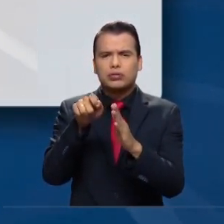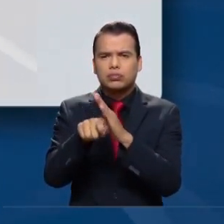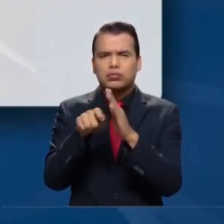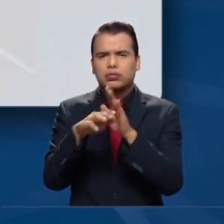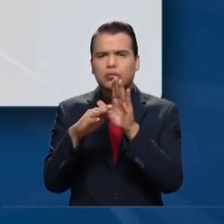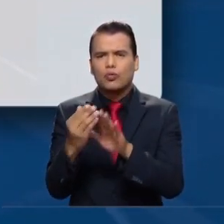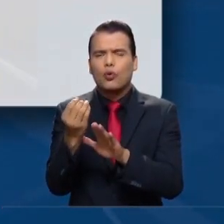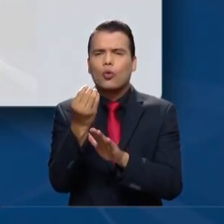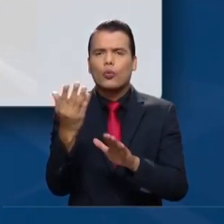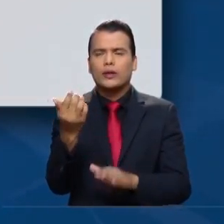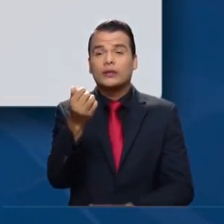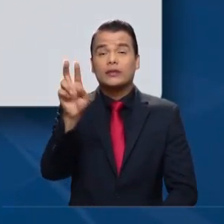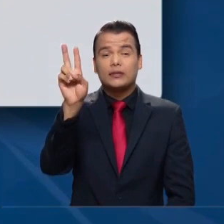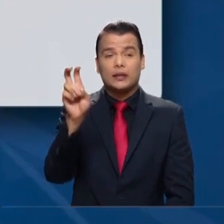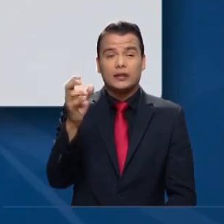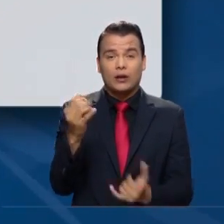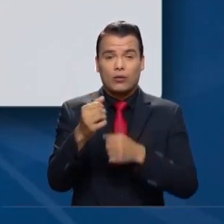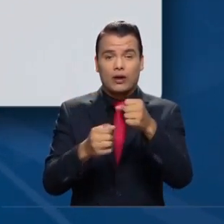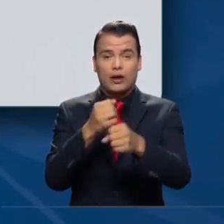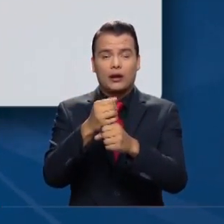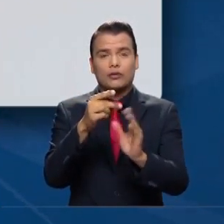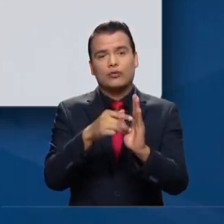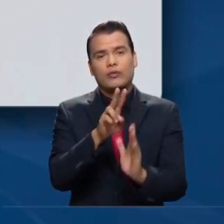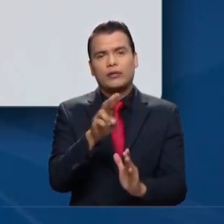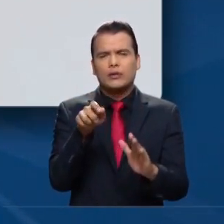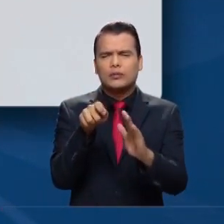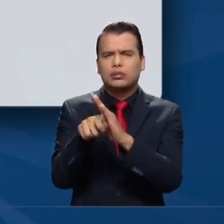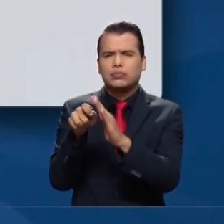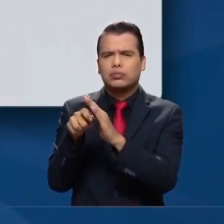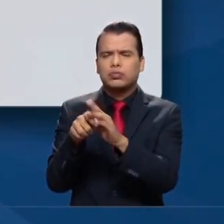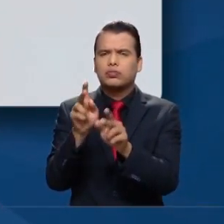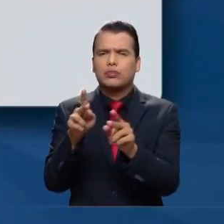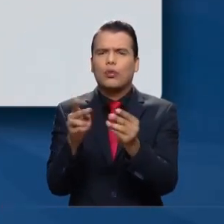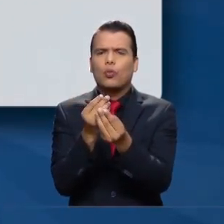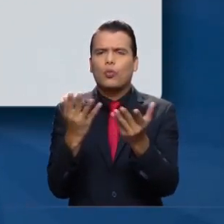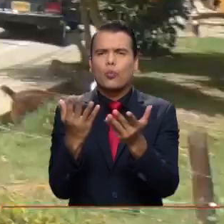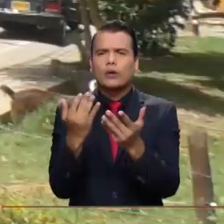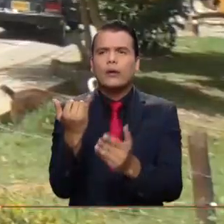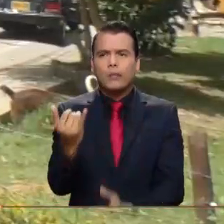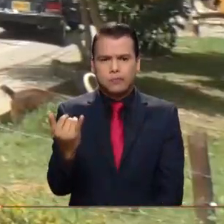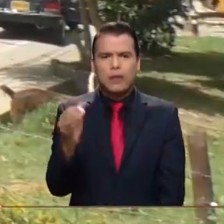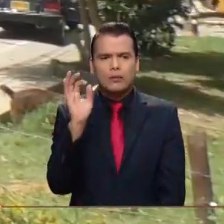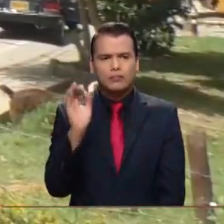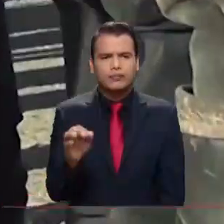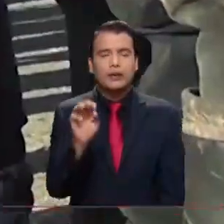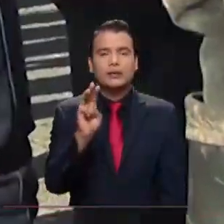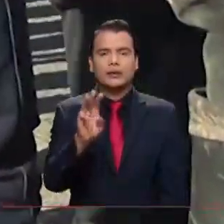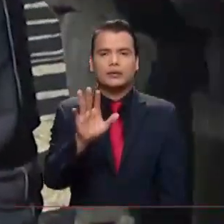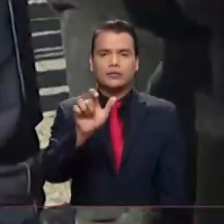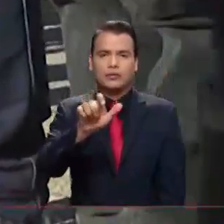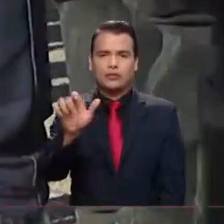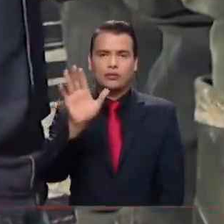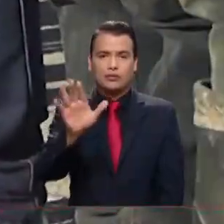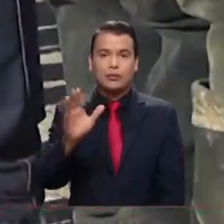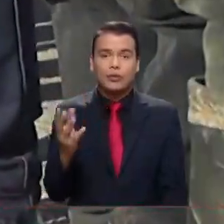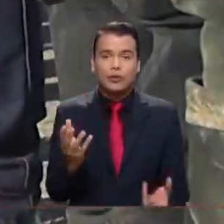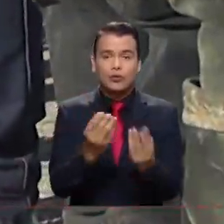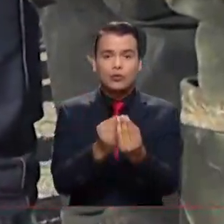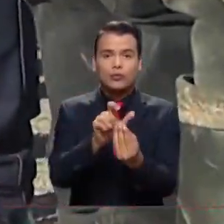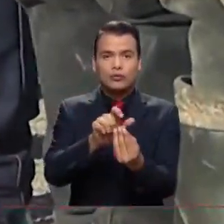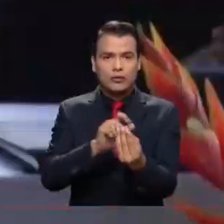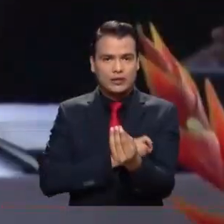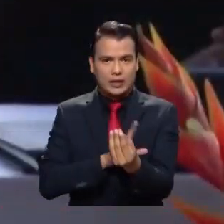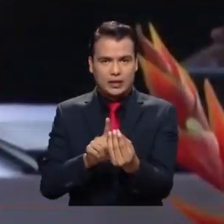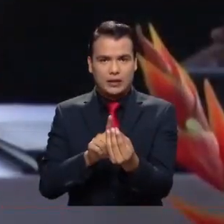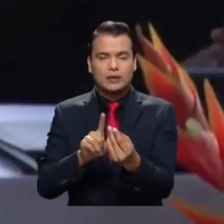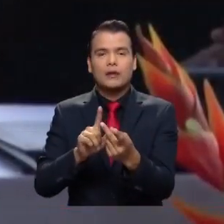fuego. En lo que va de este 2022 son 35 personas. Las amenazas de muerte contra los alcaldes y